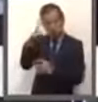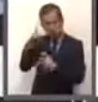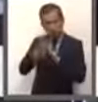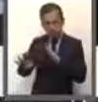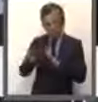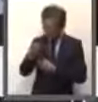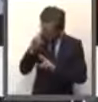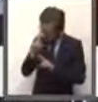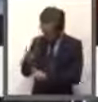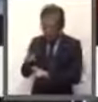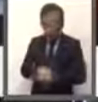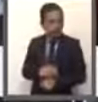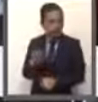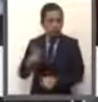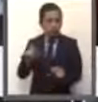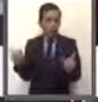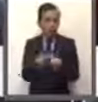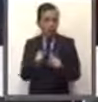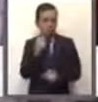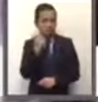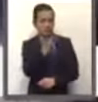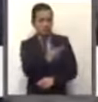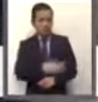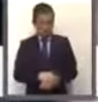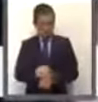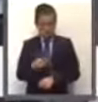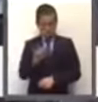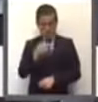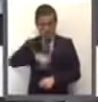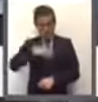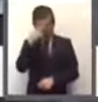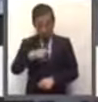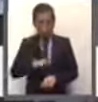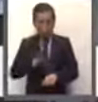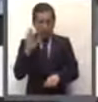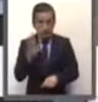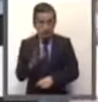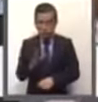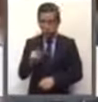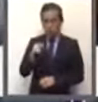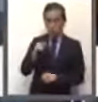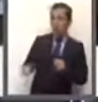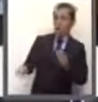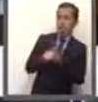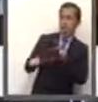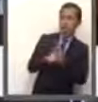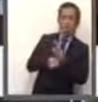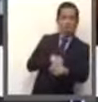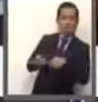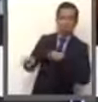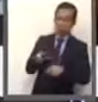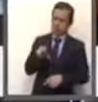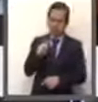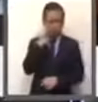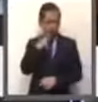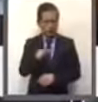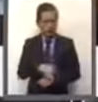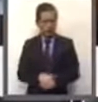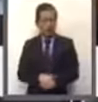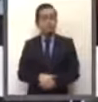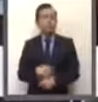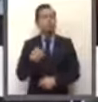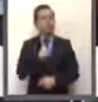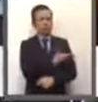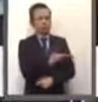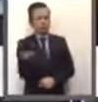Lo único que piden es eso. No piden de México nada más ni que los satanicemos. Le pido a todos los diputados de todas las fracciones